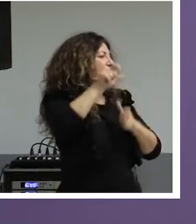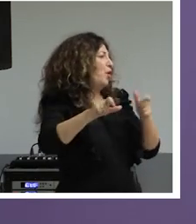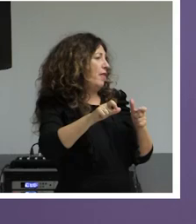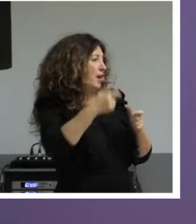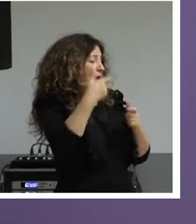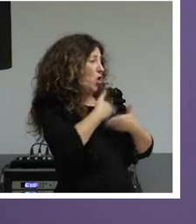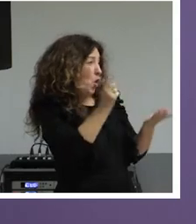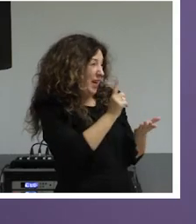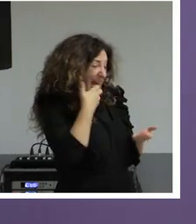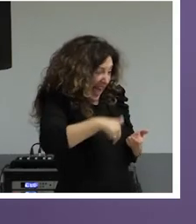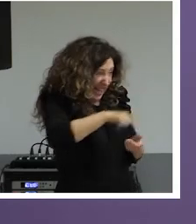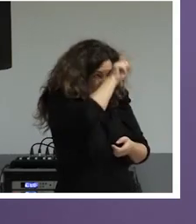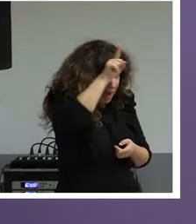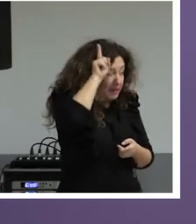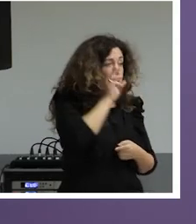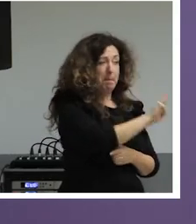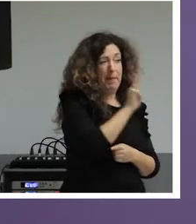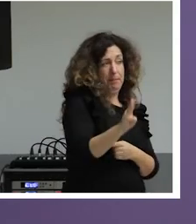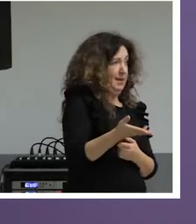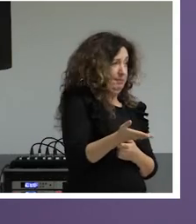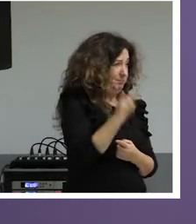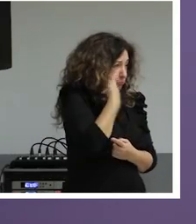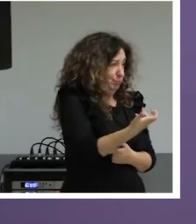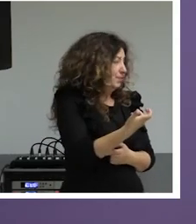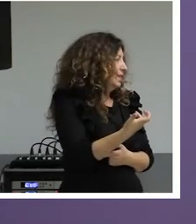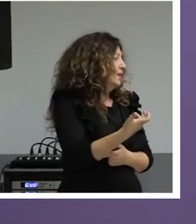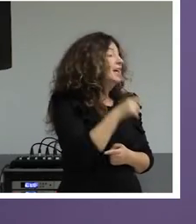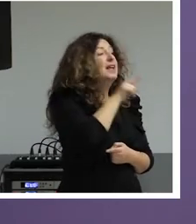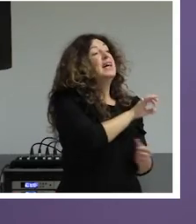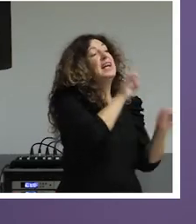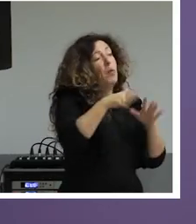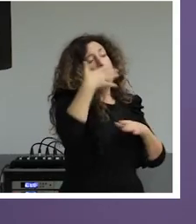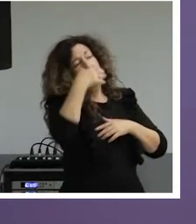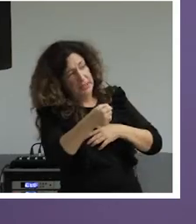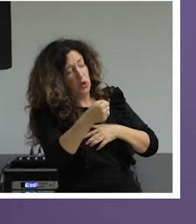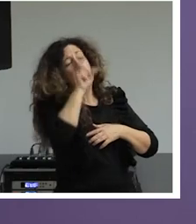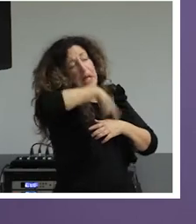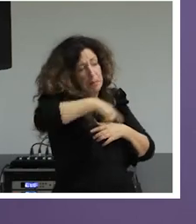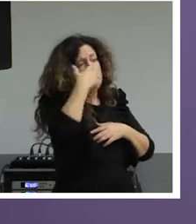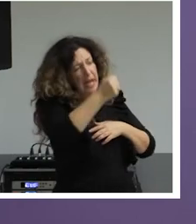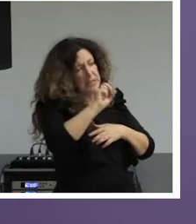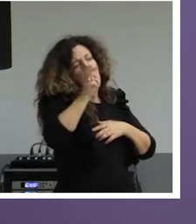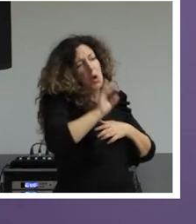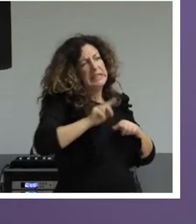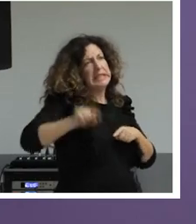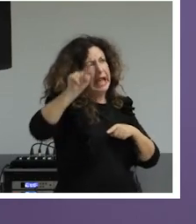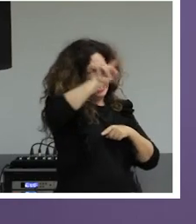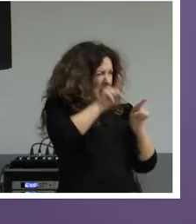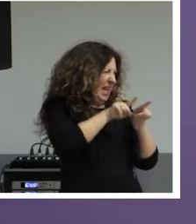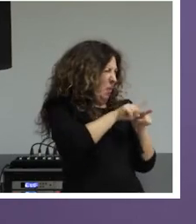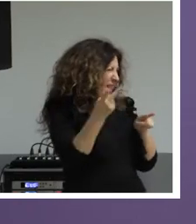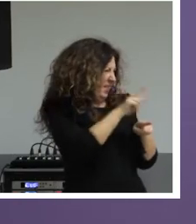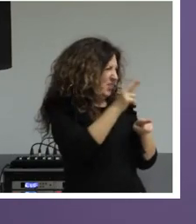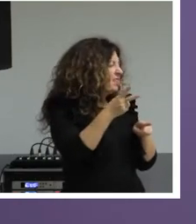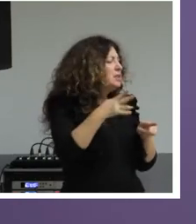y esa desafección que es lo que ellos quieren les ayuda a perpetuarse en las instituciones y el ejemplo claro es el partido